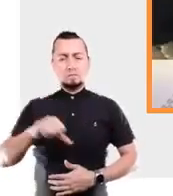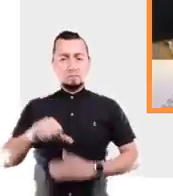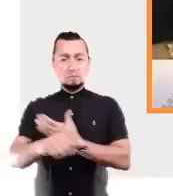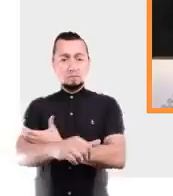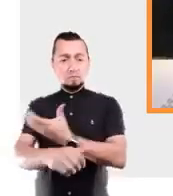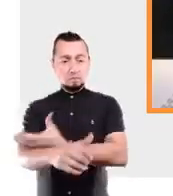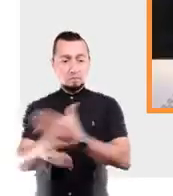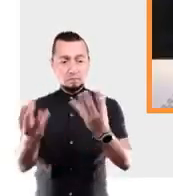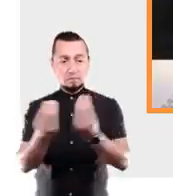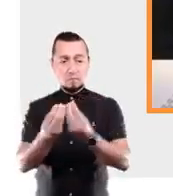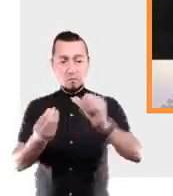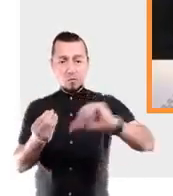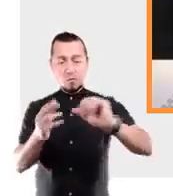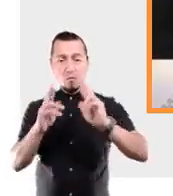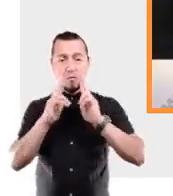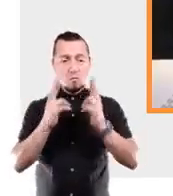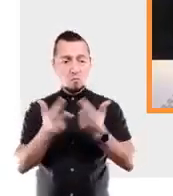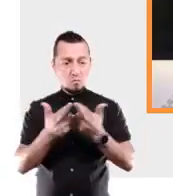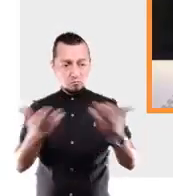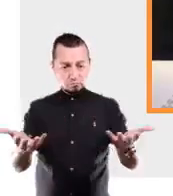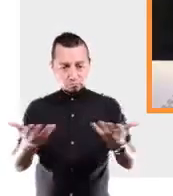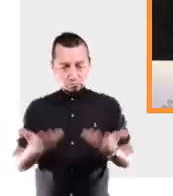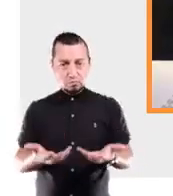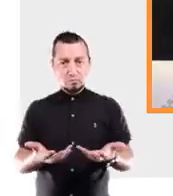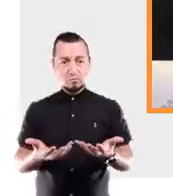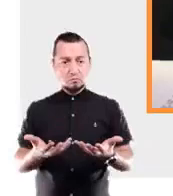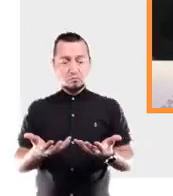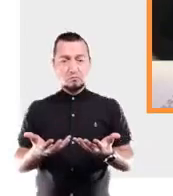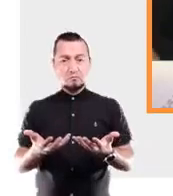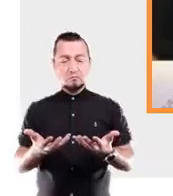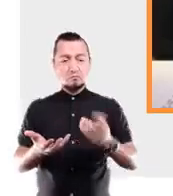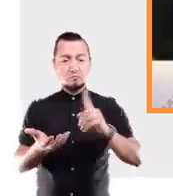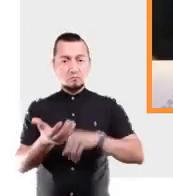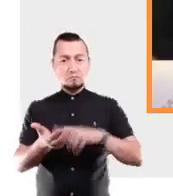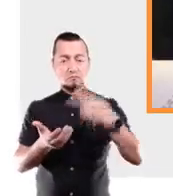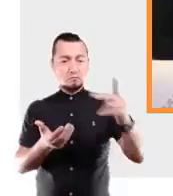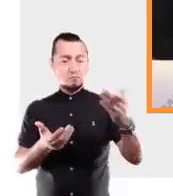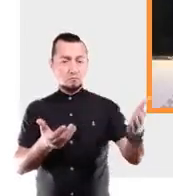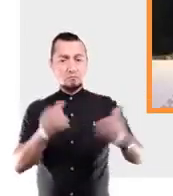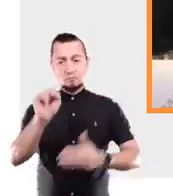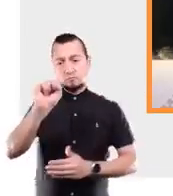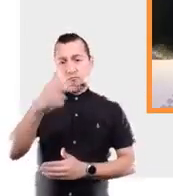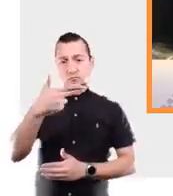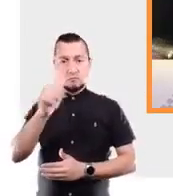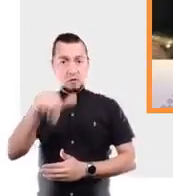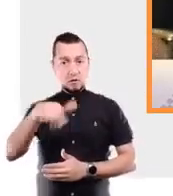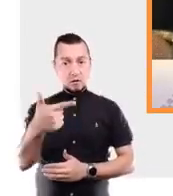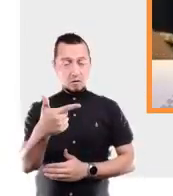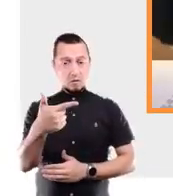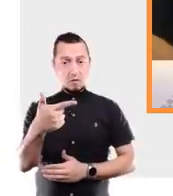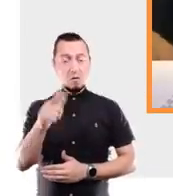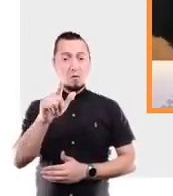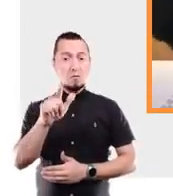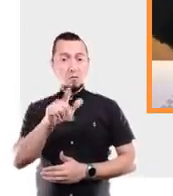reunión el señor embajador Chan Rum, porque su presencia